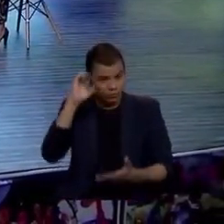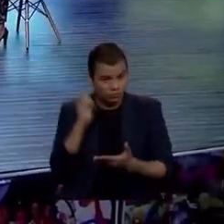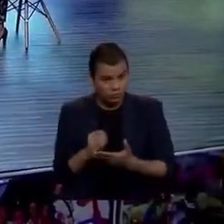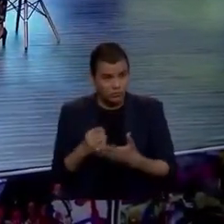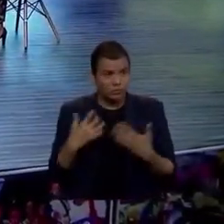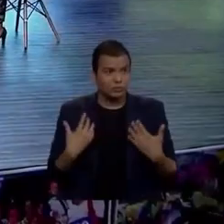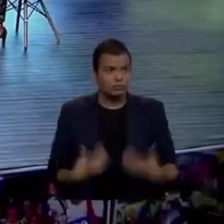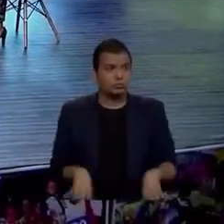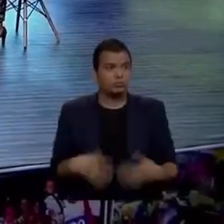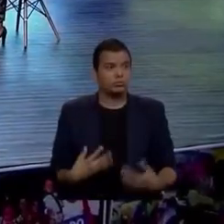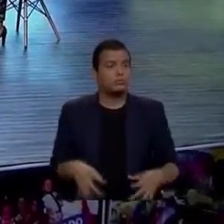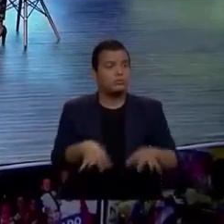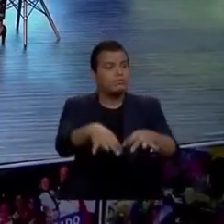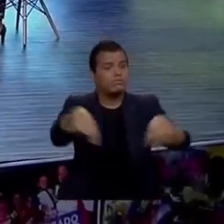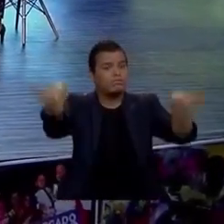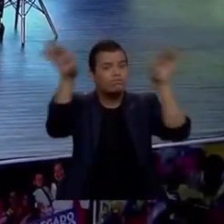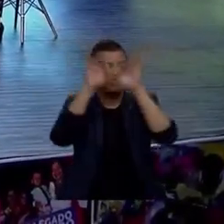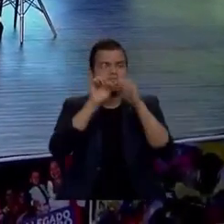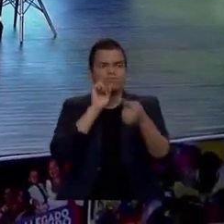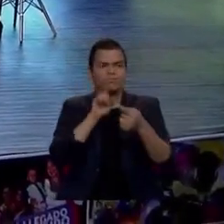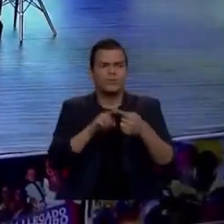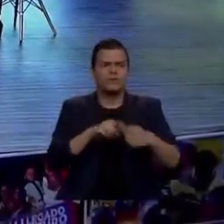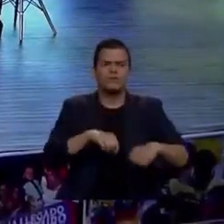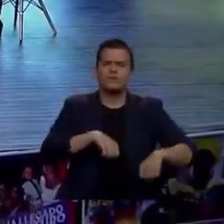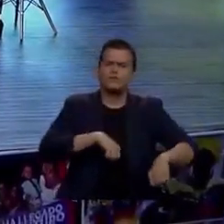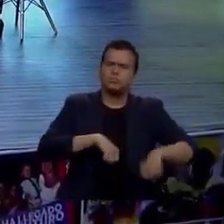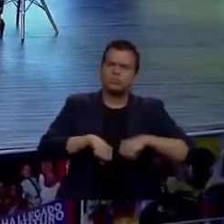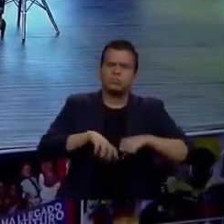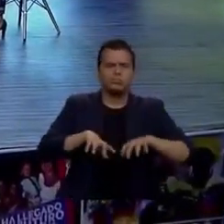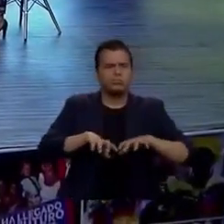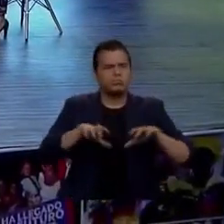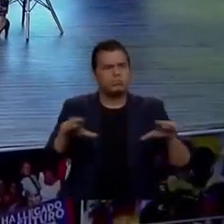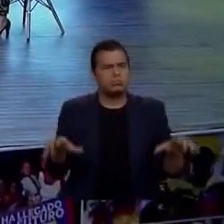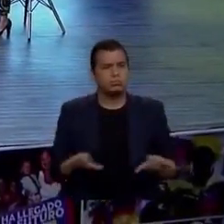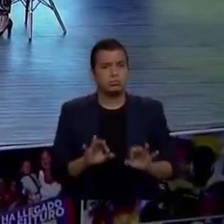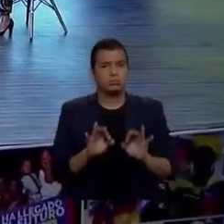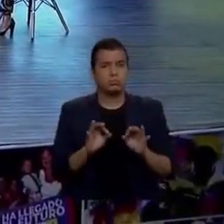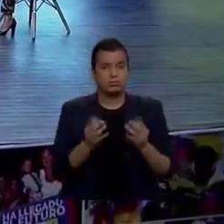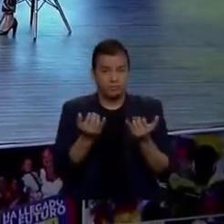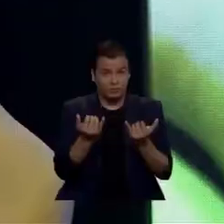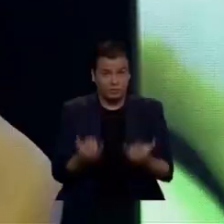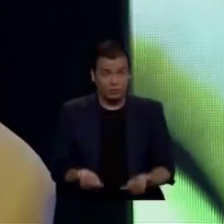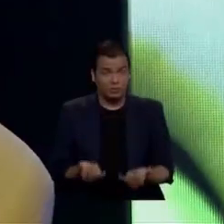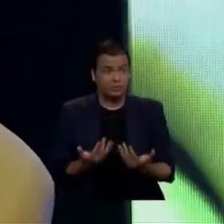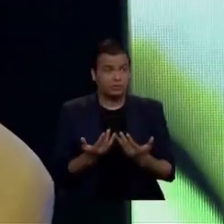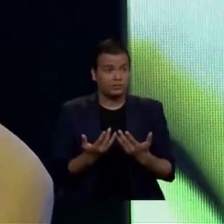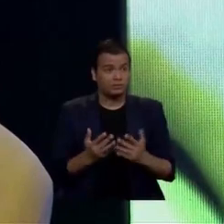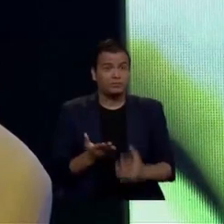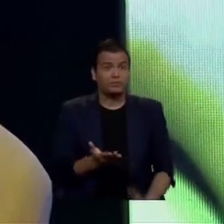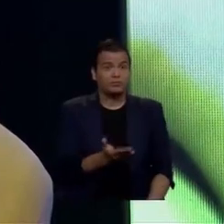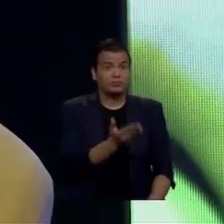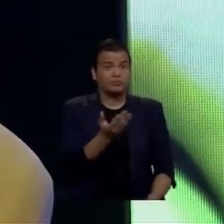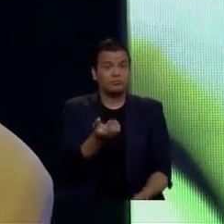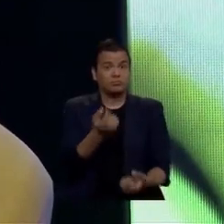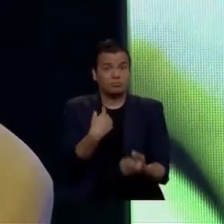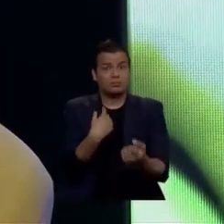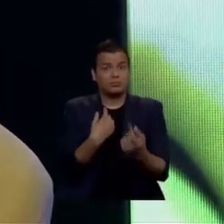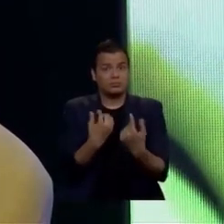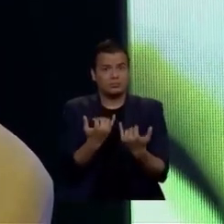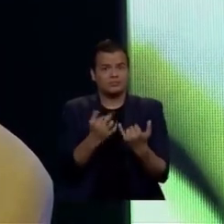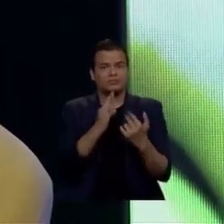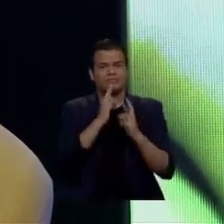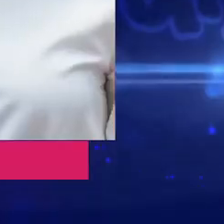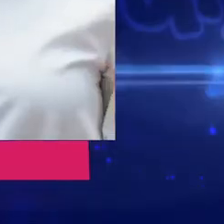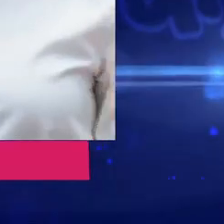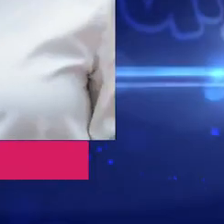también es muy importante para que la labor se haga cada vez mejor por eso a partir de este momento ustedes preguntan y mintic